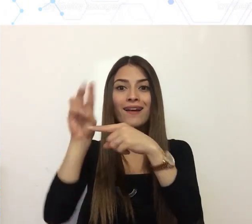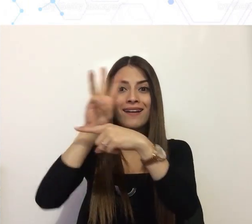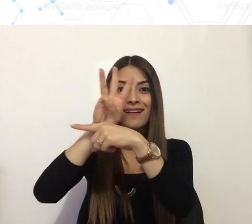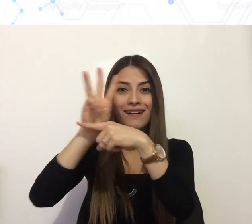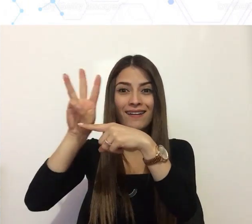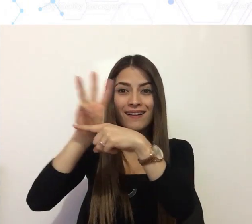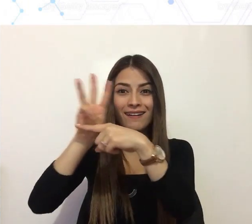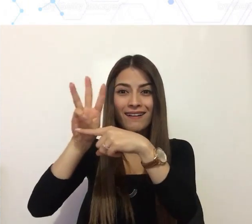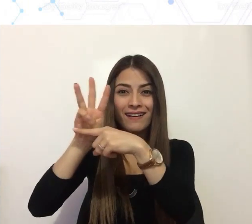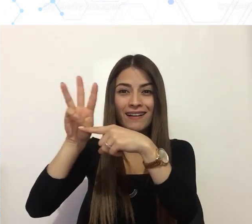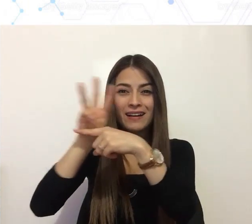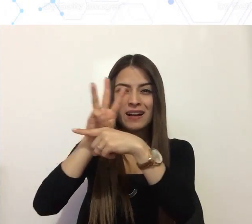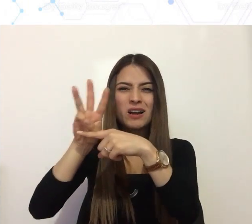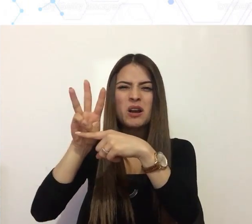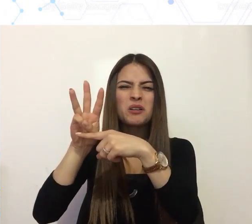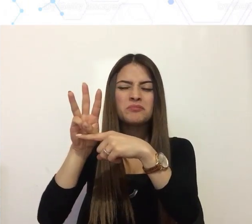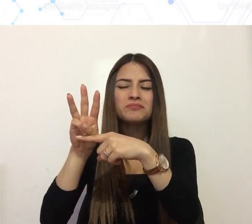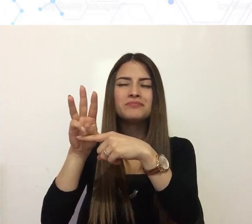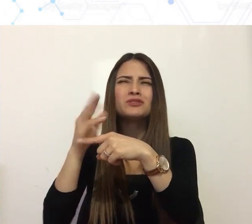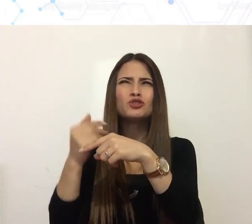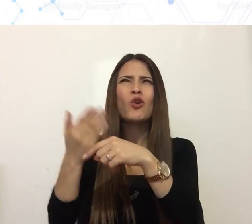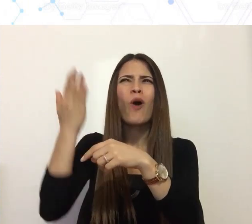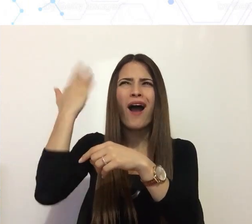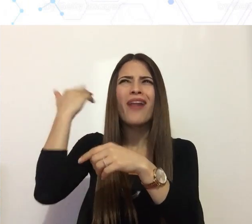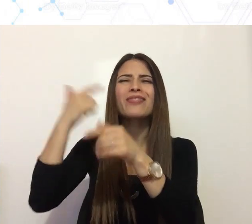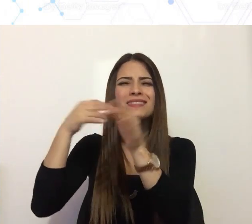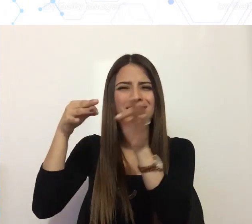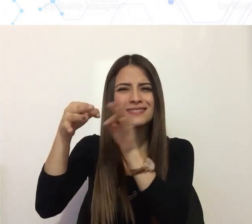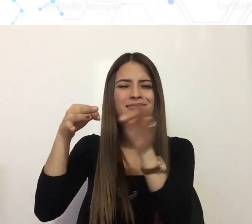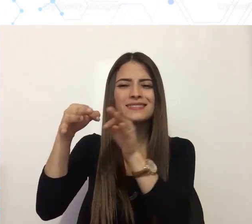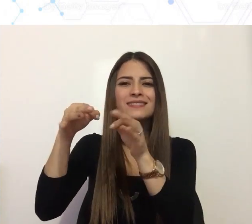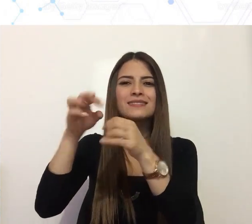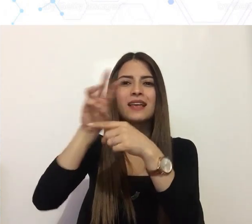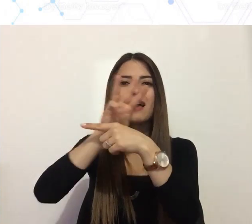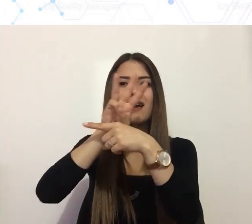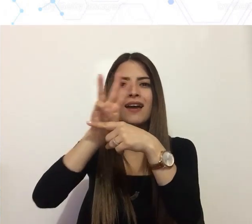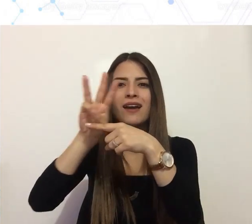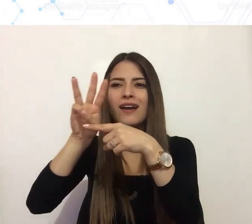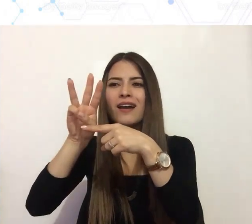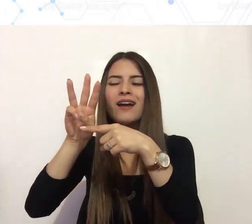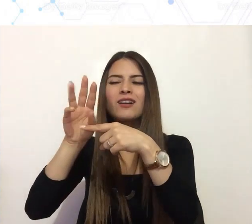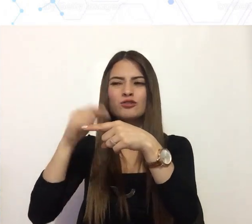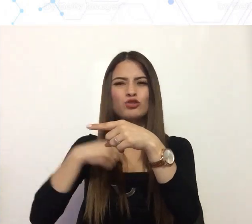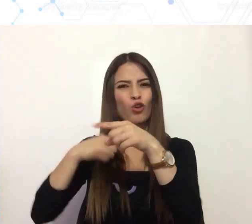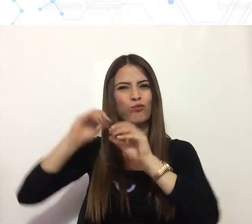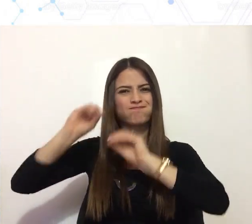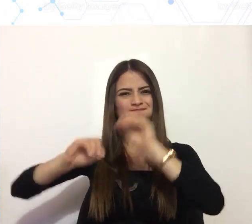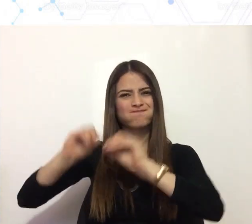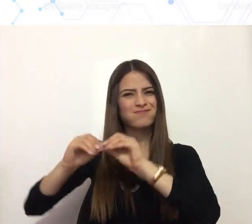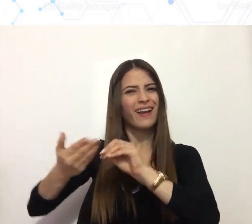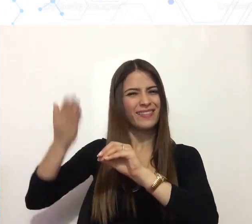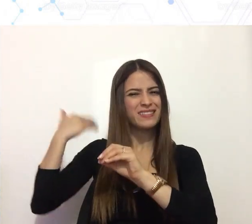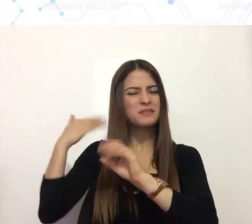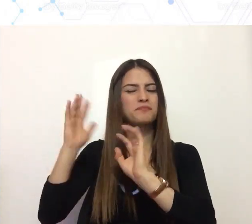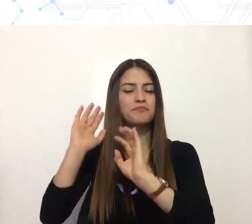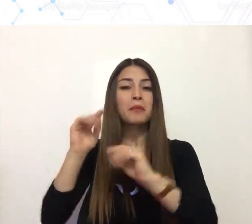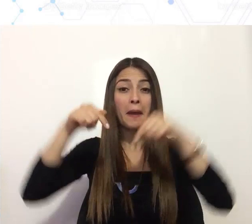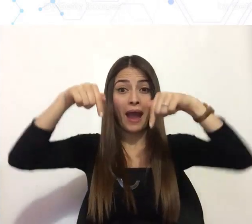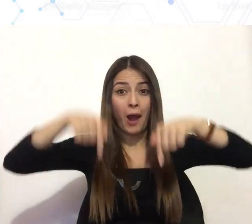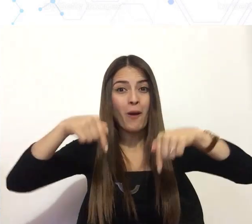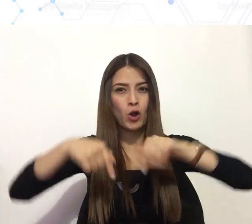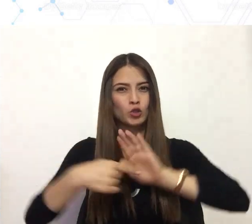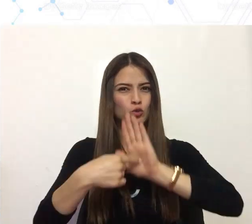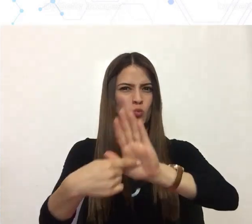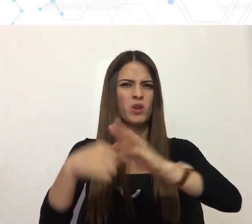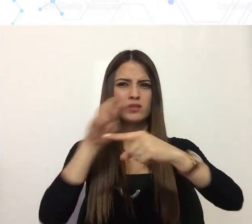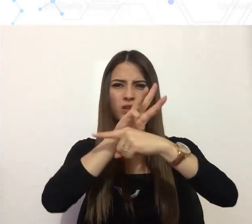que es el interactivo Propiedades de la materia índice, del cual les entrego ahora en el siguiente punto el link para